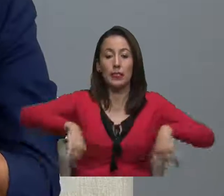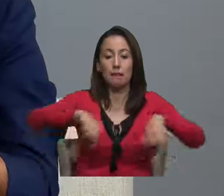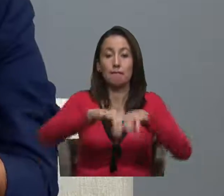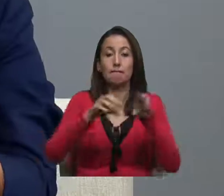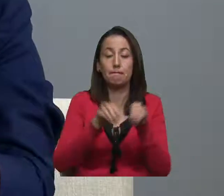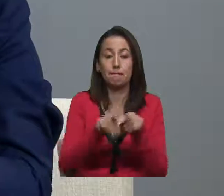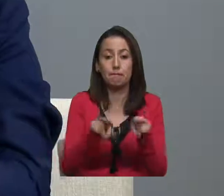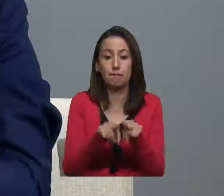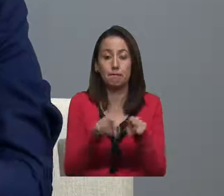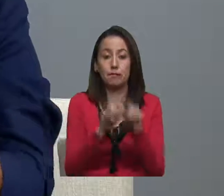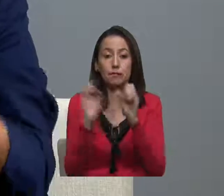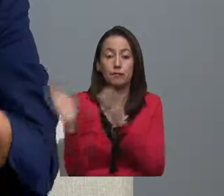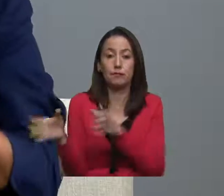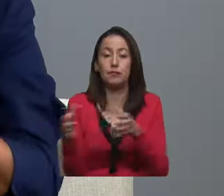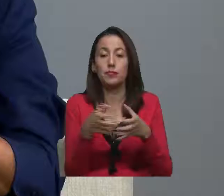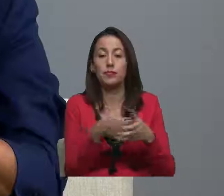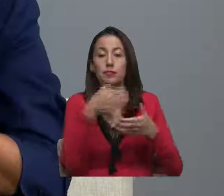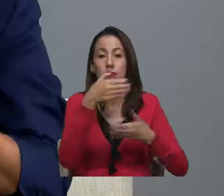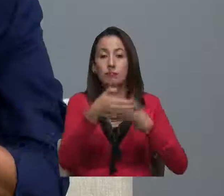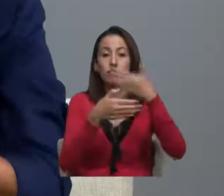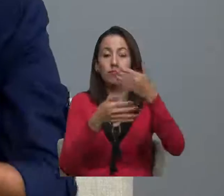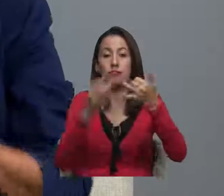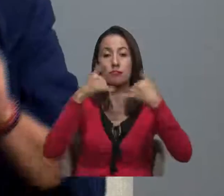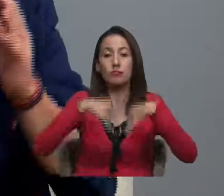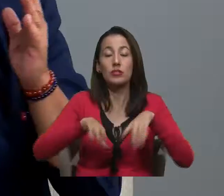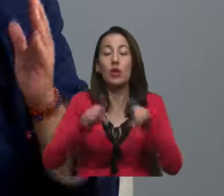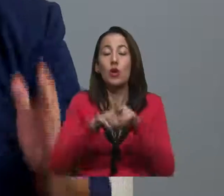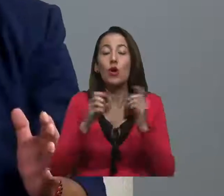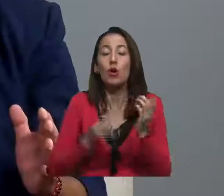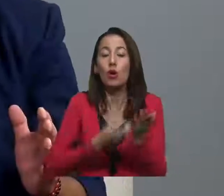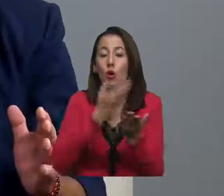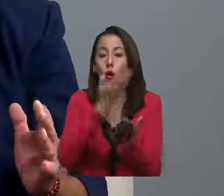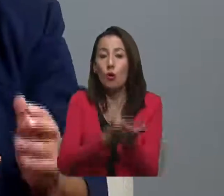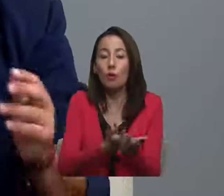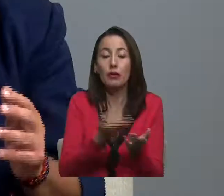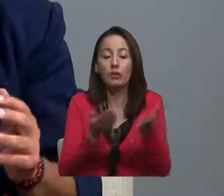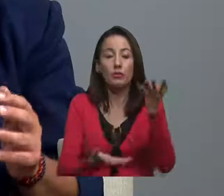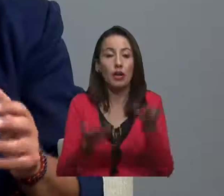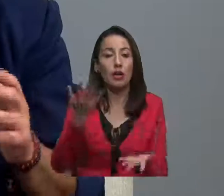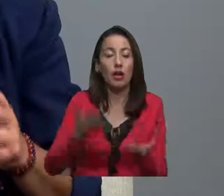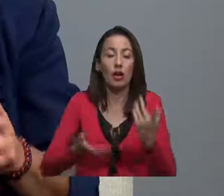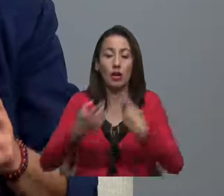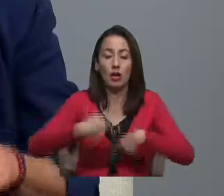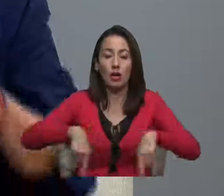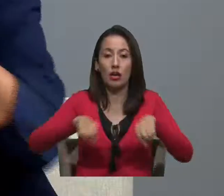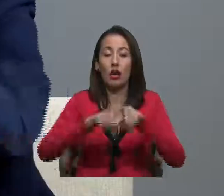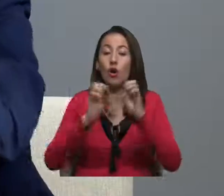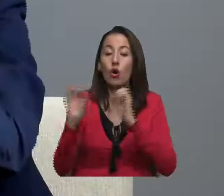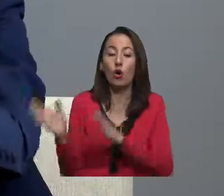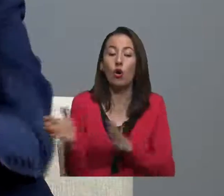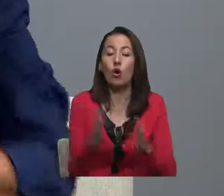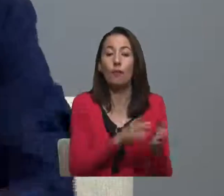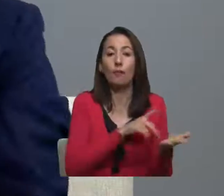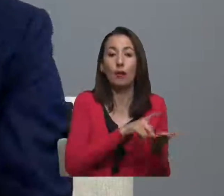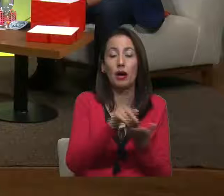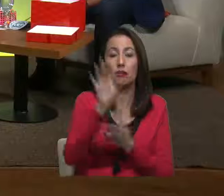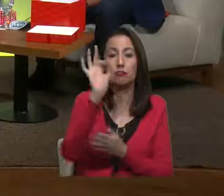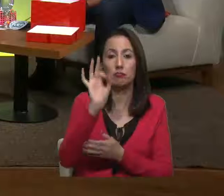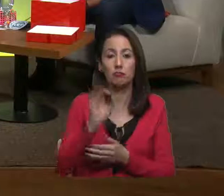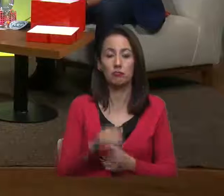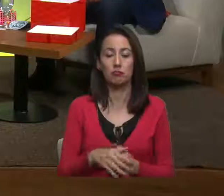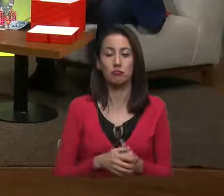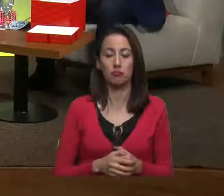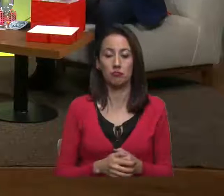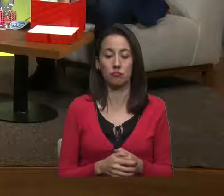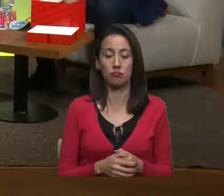las condiciones pero también nosotros les plantearemos nuestro modo que luego se revestirá en pagarles puntualmente clarita de la